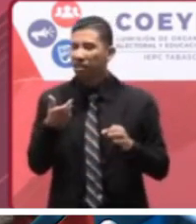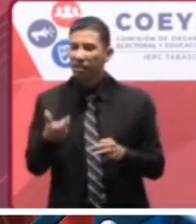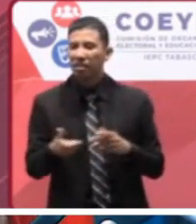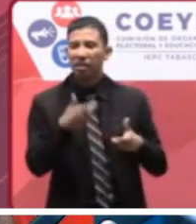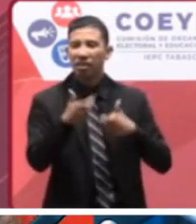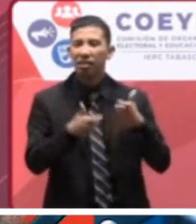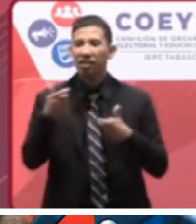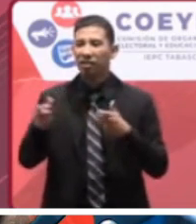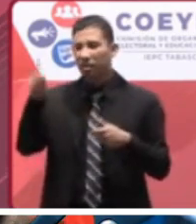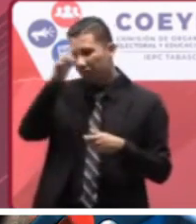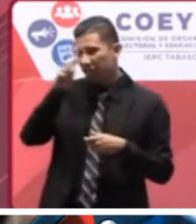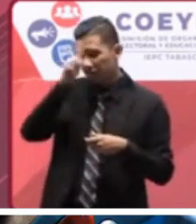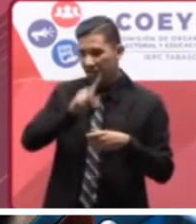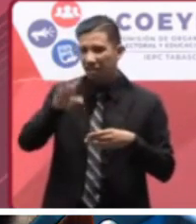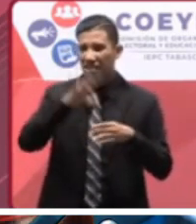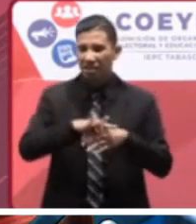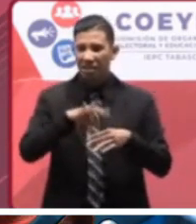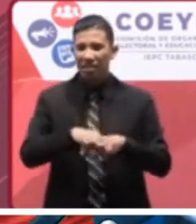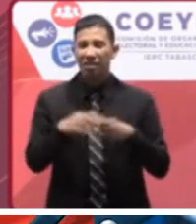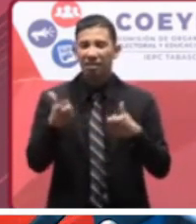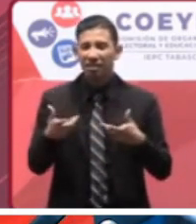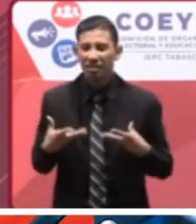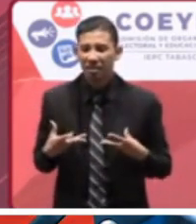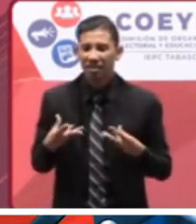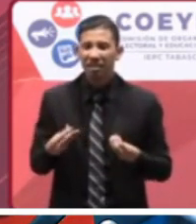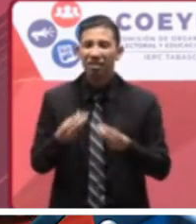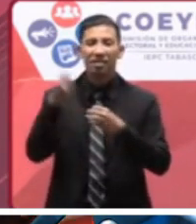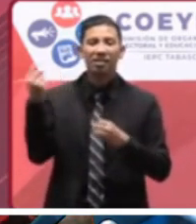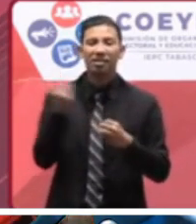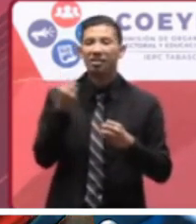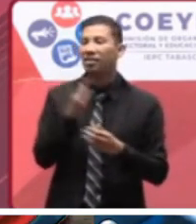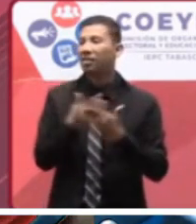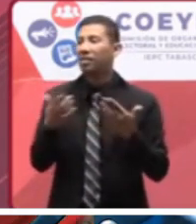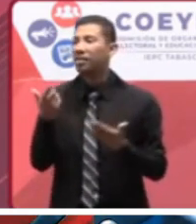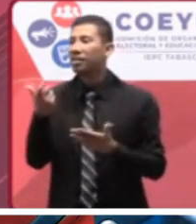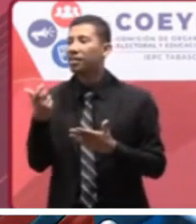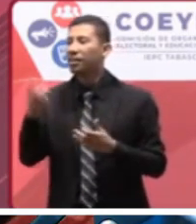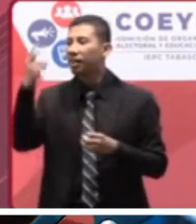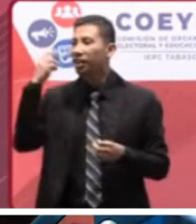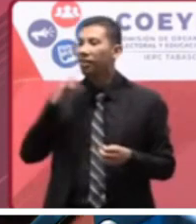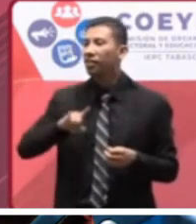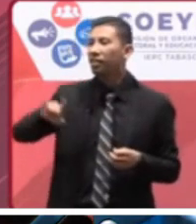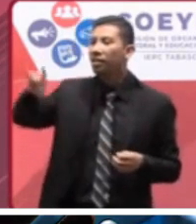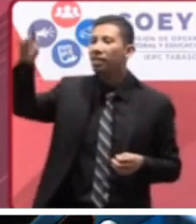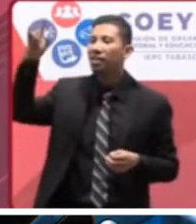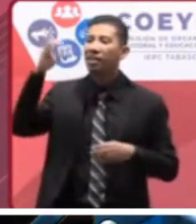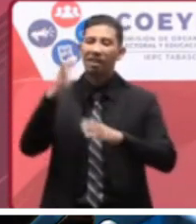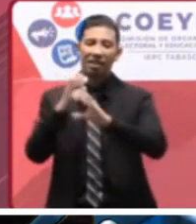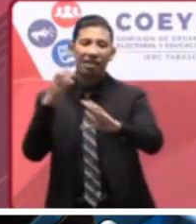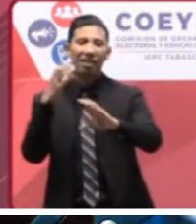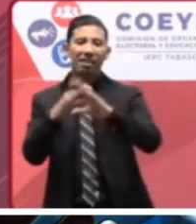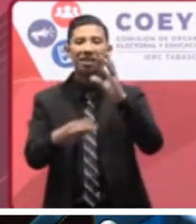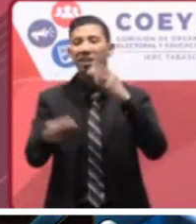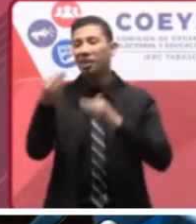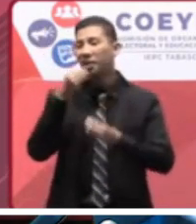los consejeros electorales, los gastos de viáticos, de alimentos, de